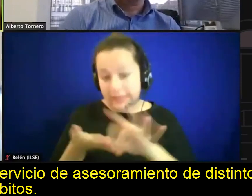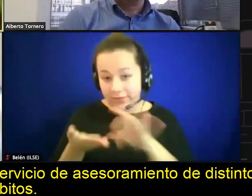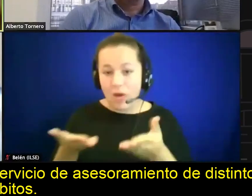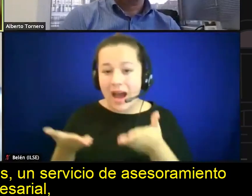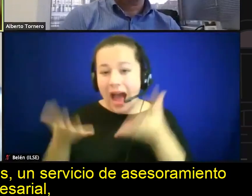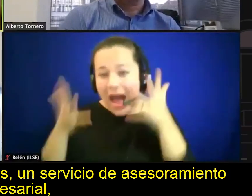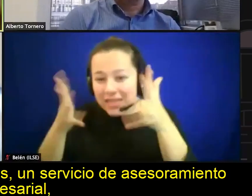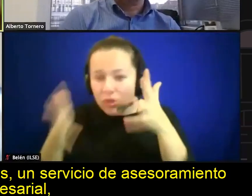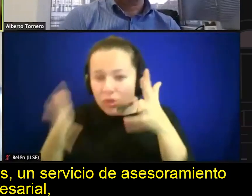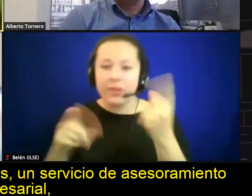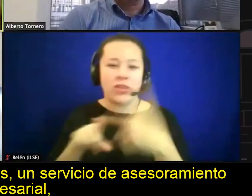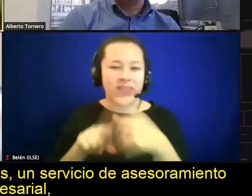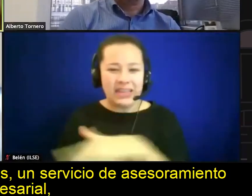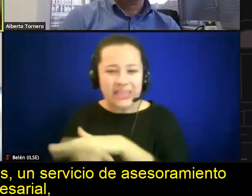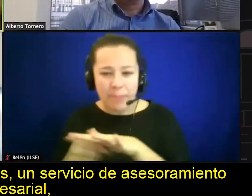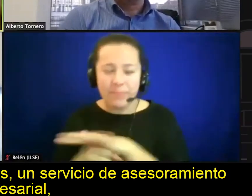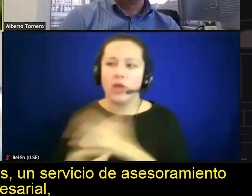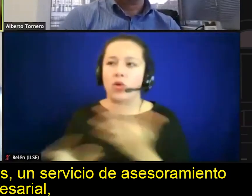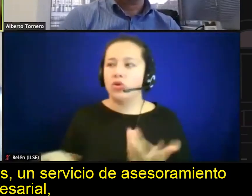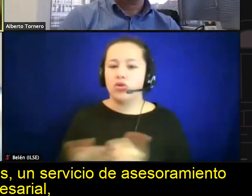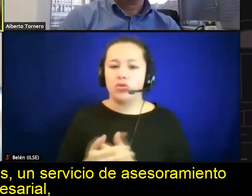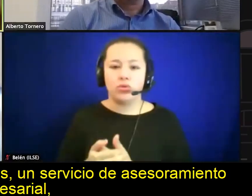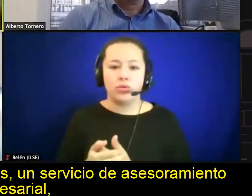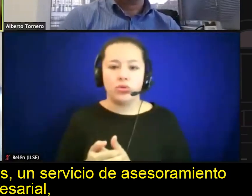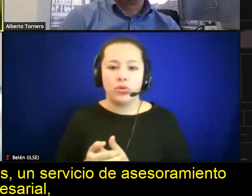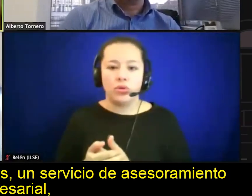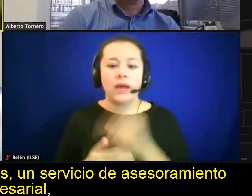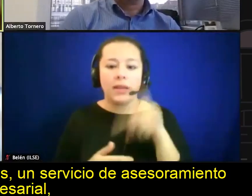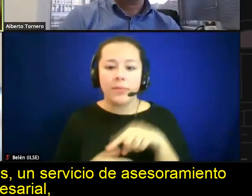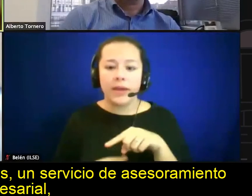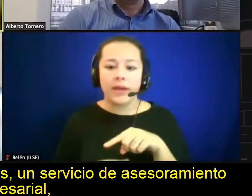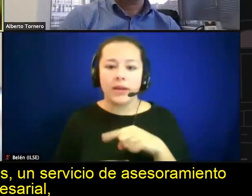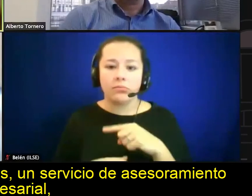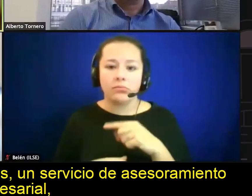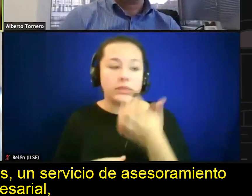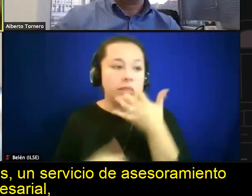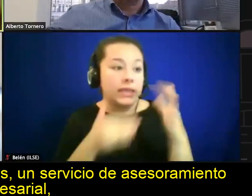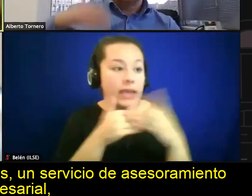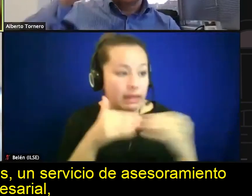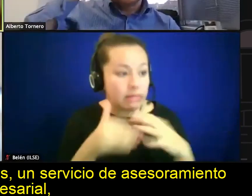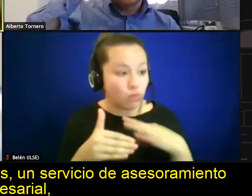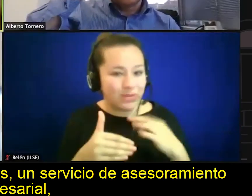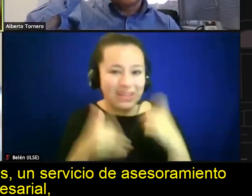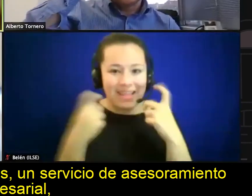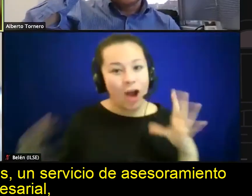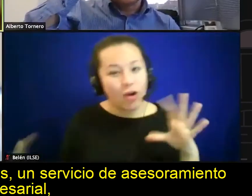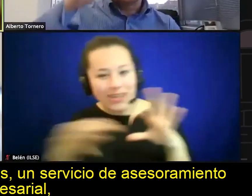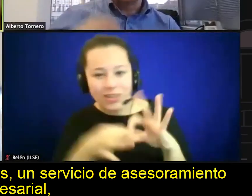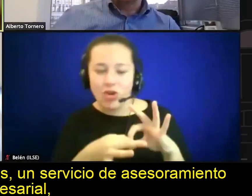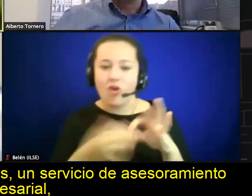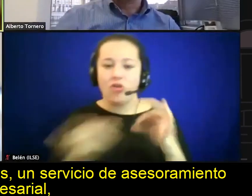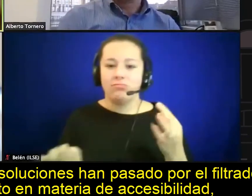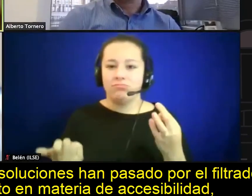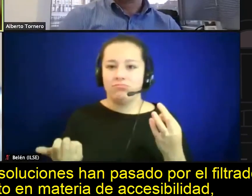ámbitos, conexión con posibles clientes, un servicio de asesoramiento empresarial.